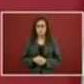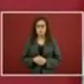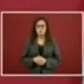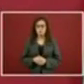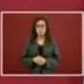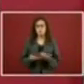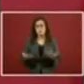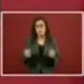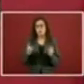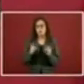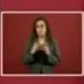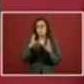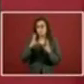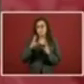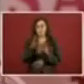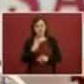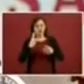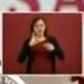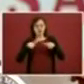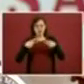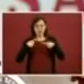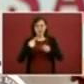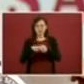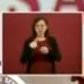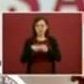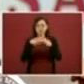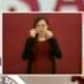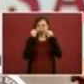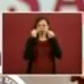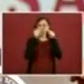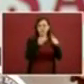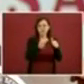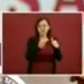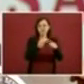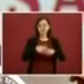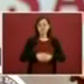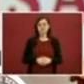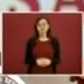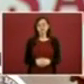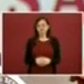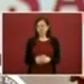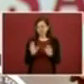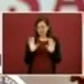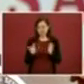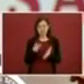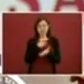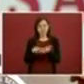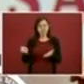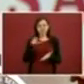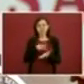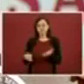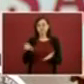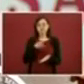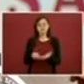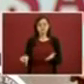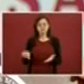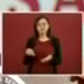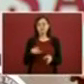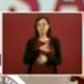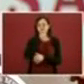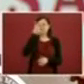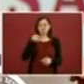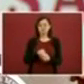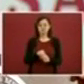3 meses, desde que rindió el anterior en diciembre, pero también, por supuesto, lo que prevé o lo que va a anunciar,